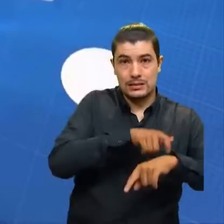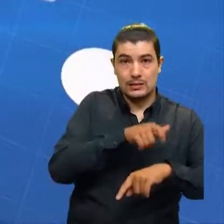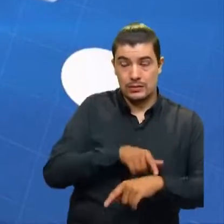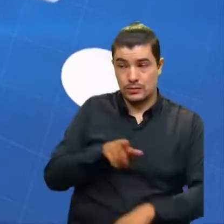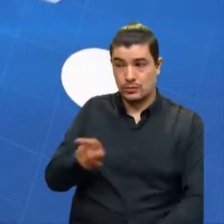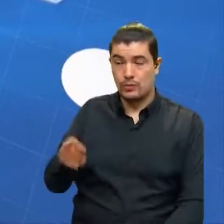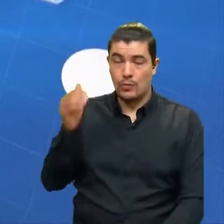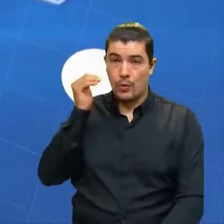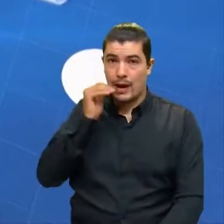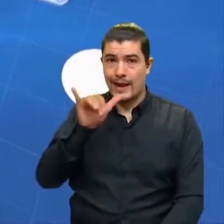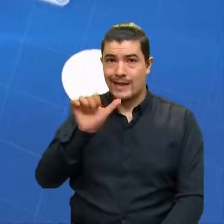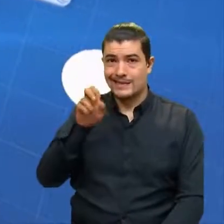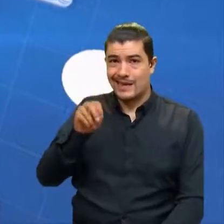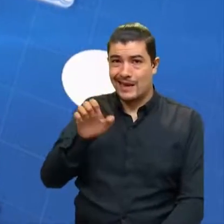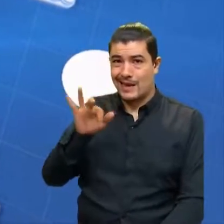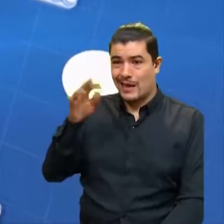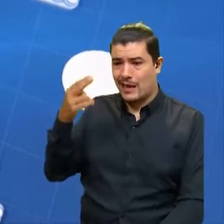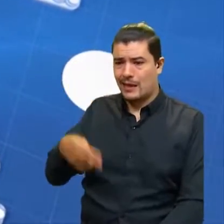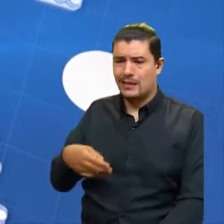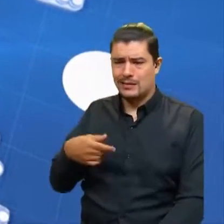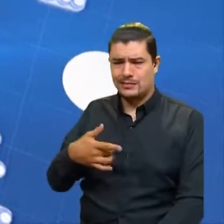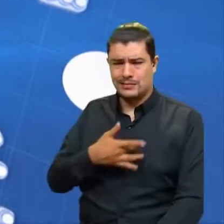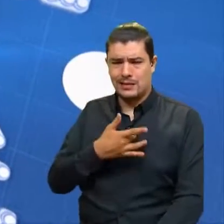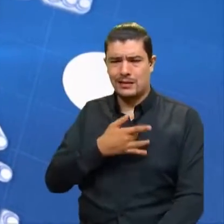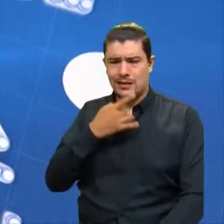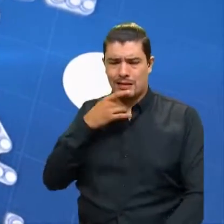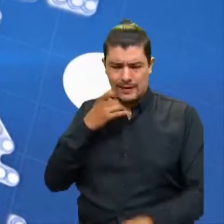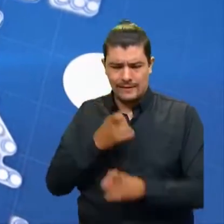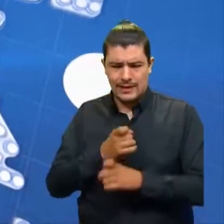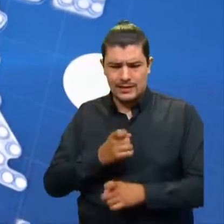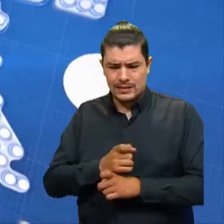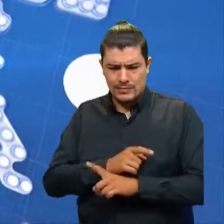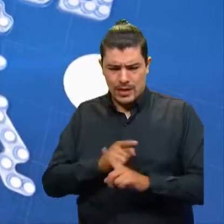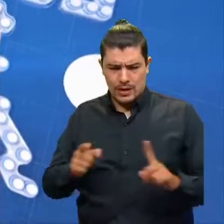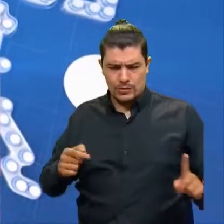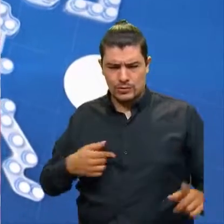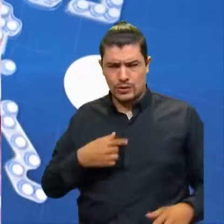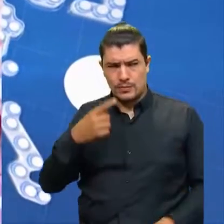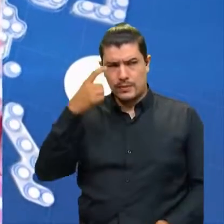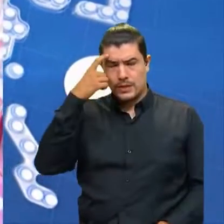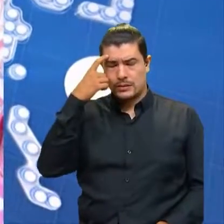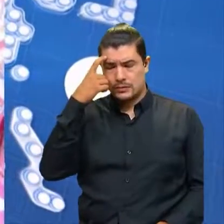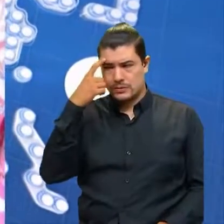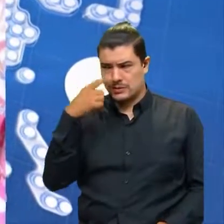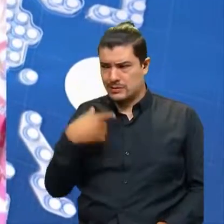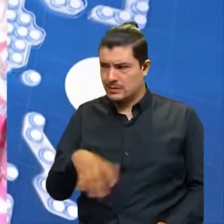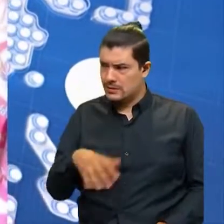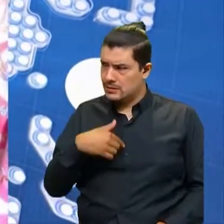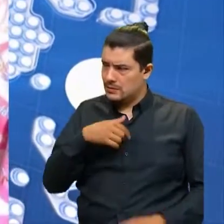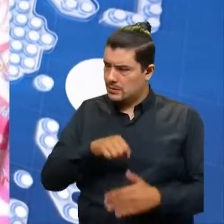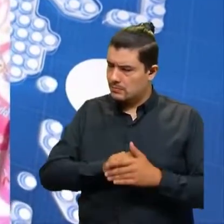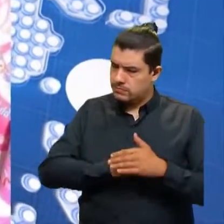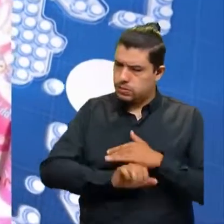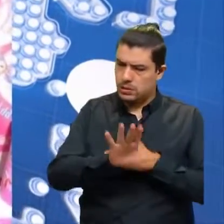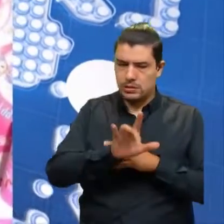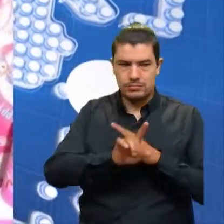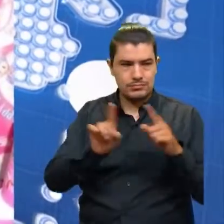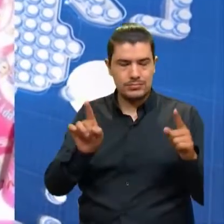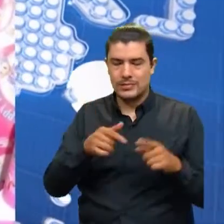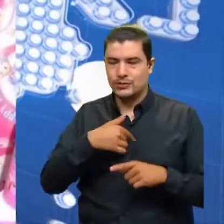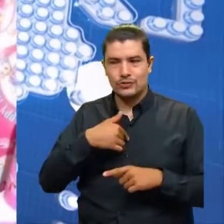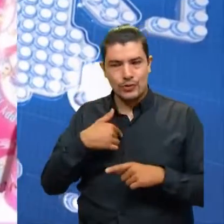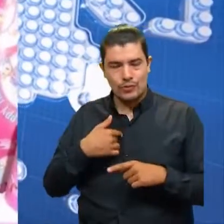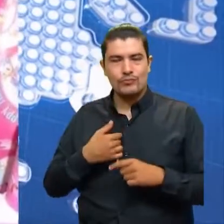embarazo, nunca pensó en abortar. Ella dice que hasta el día del nacimiento de sus pequeños y frágiles hijos, se aferró